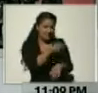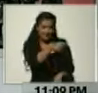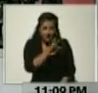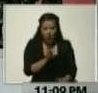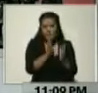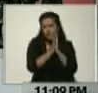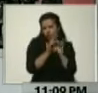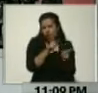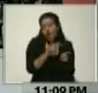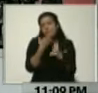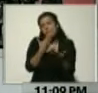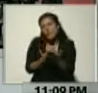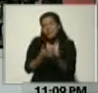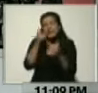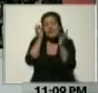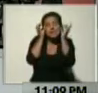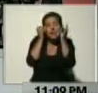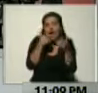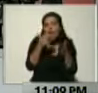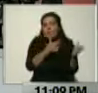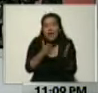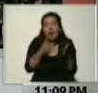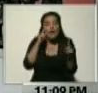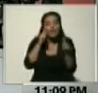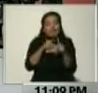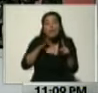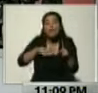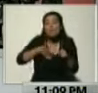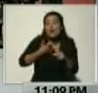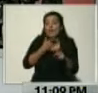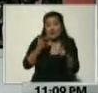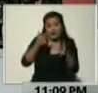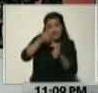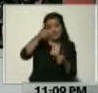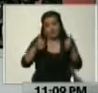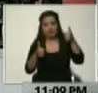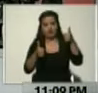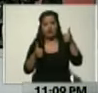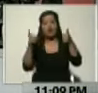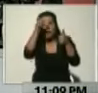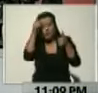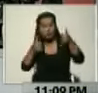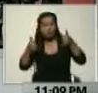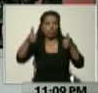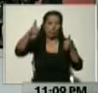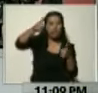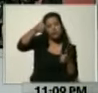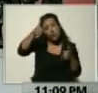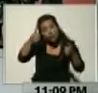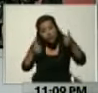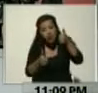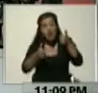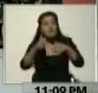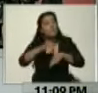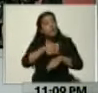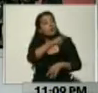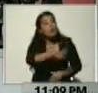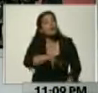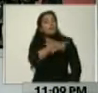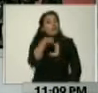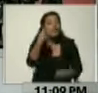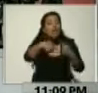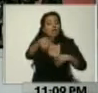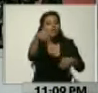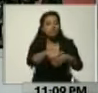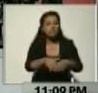permita subir las encuestas y desplazar al monstruo de Ramo Verde, porque de lo contrario le dejaría el terreno para las próximas elecciones. Bueno, el monstruo de Ramo